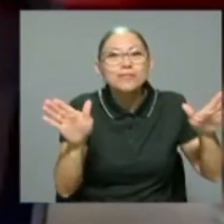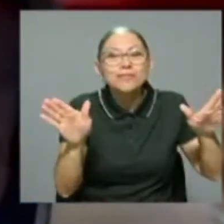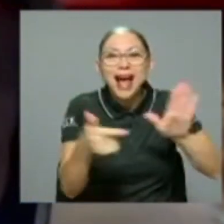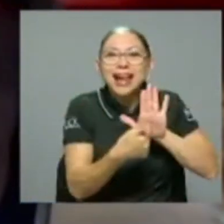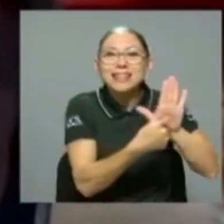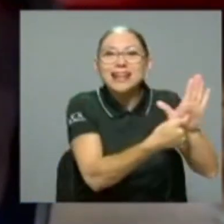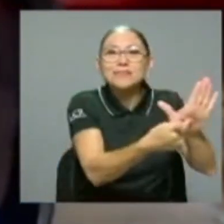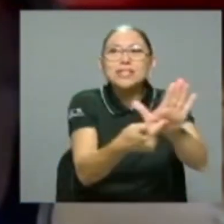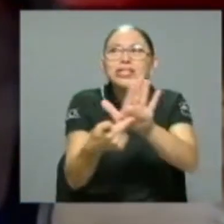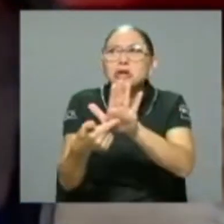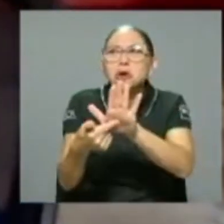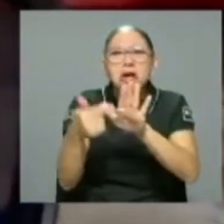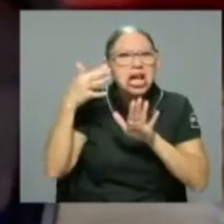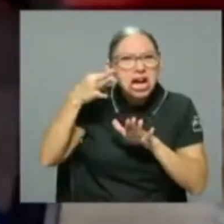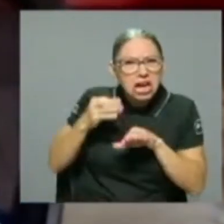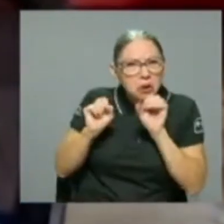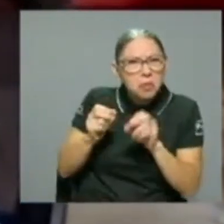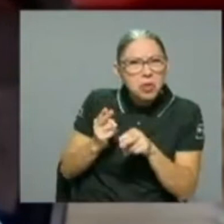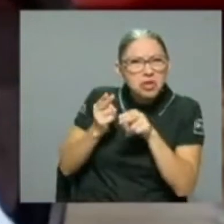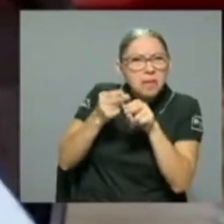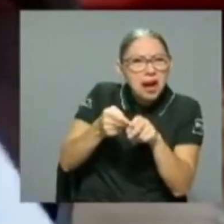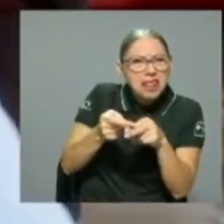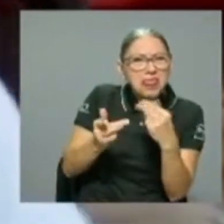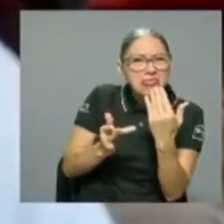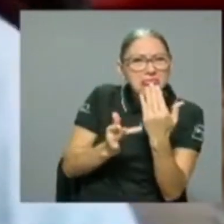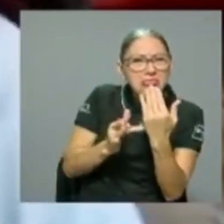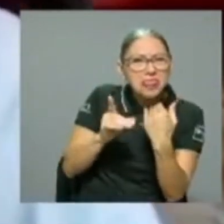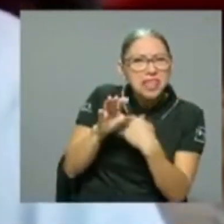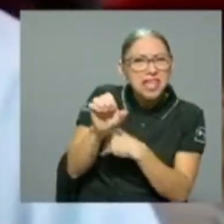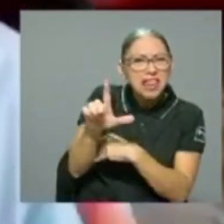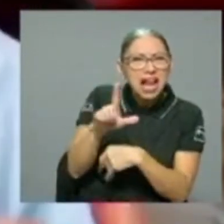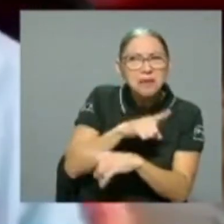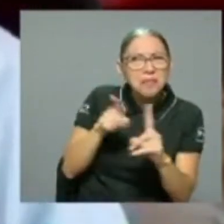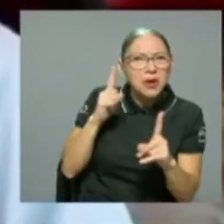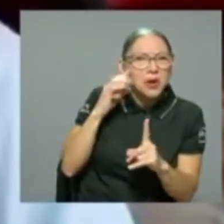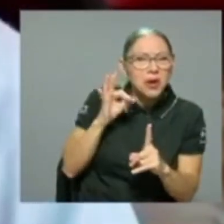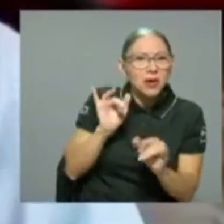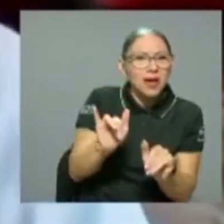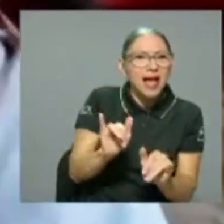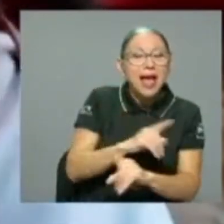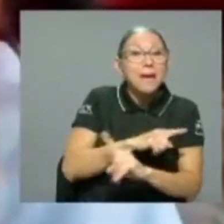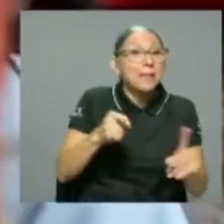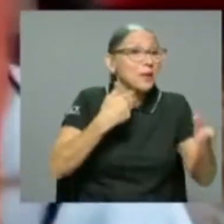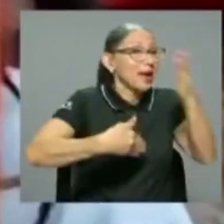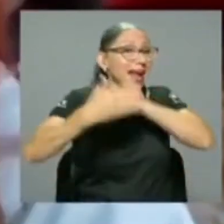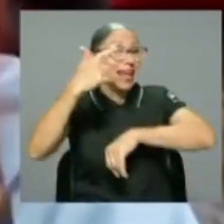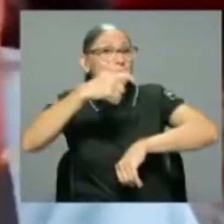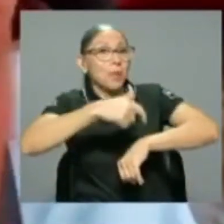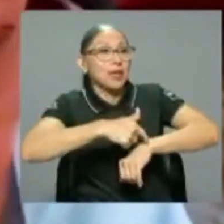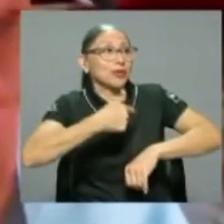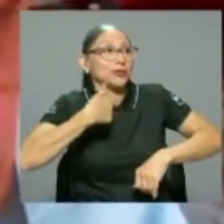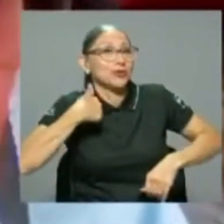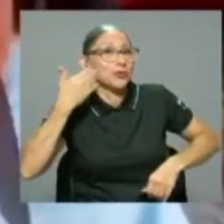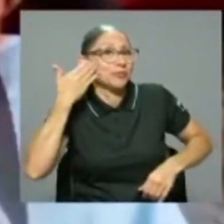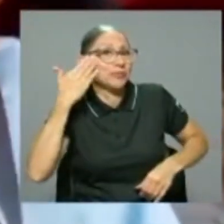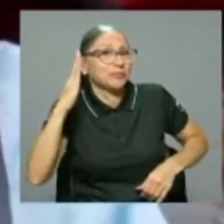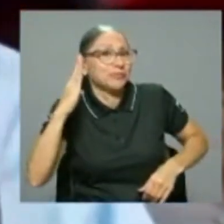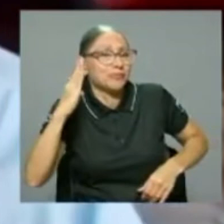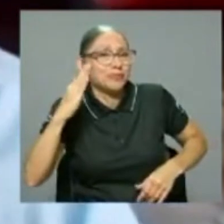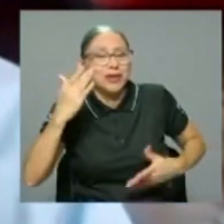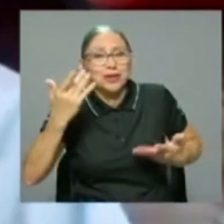pero yo en aquel momento yo no era capaz, tendría que haber sido clarividente para haber